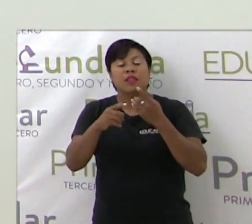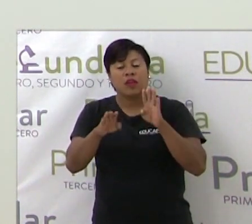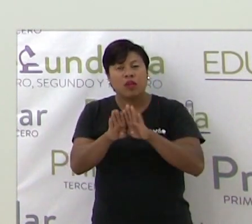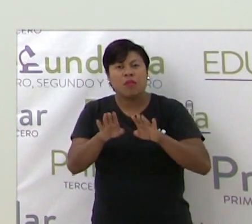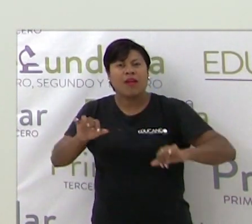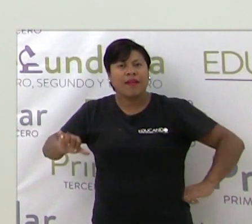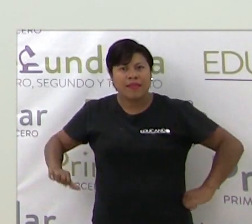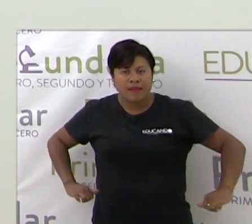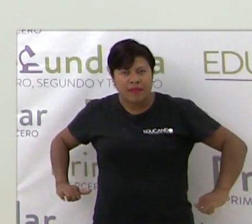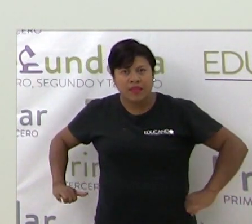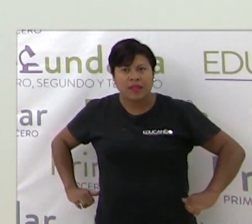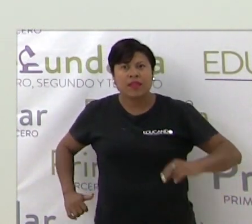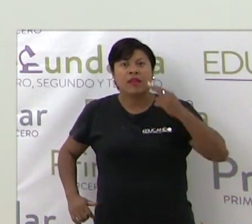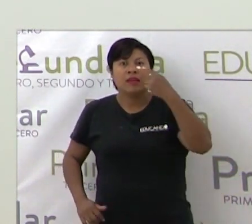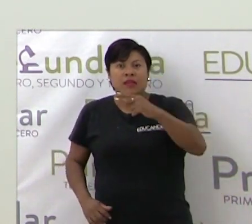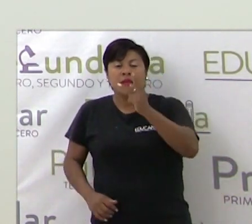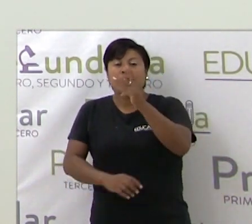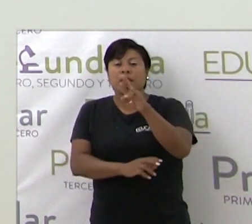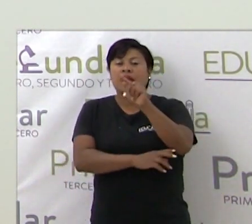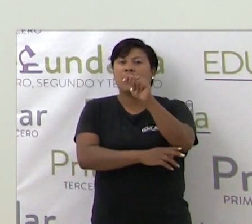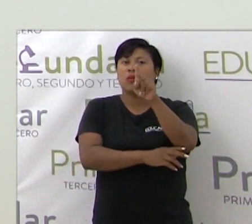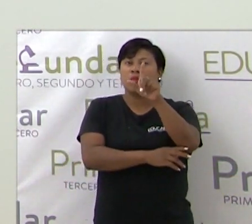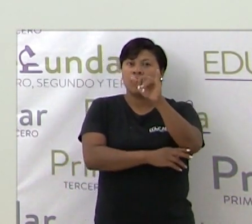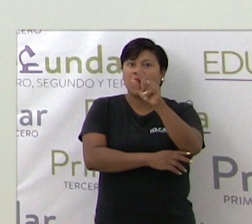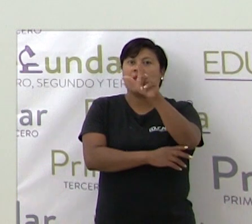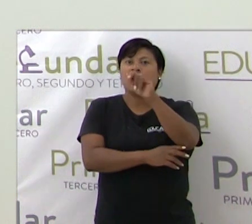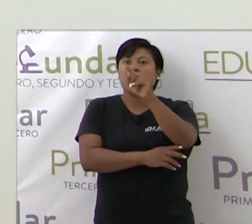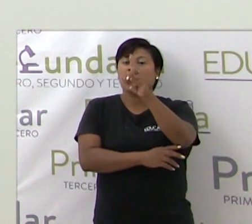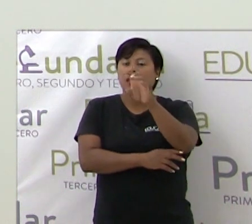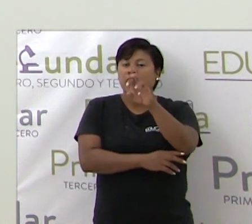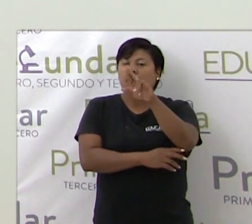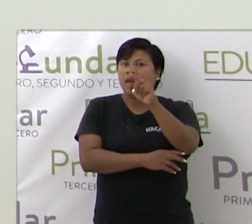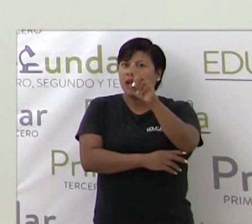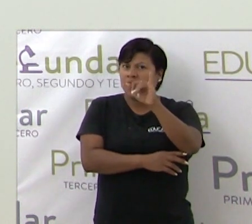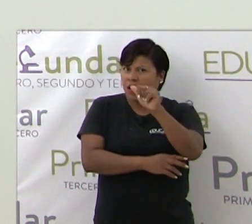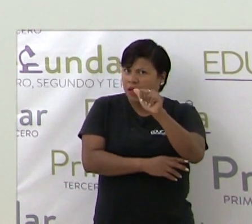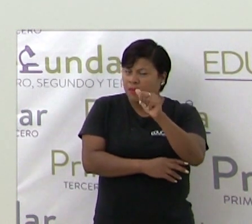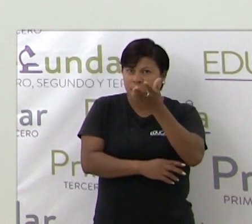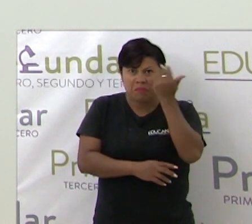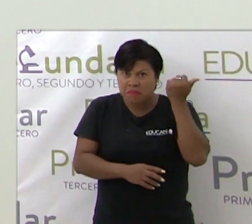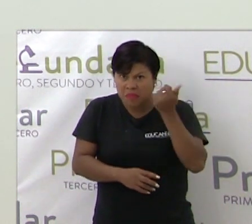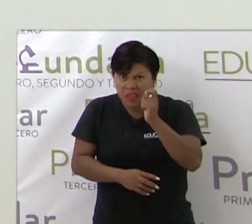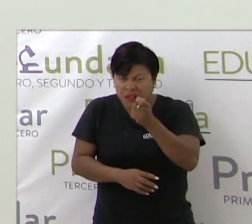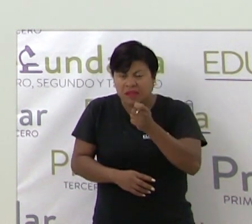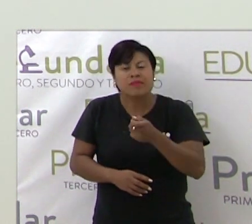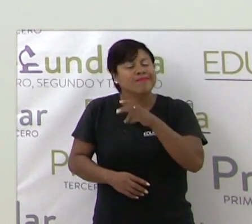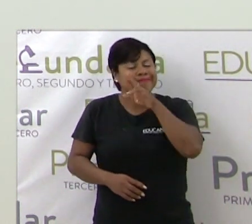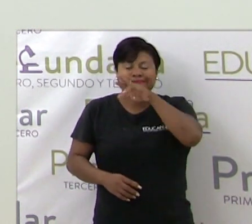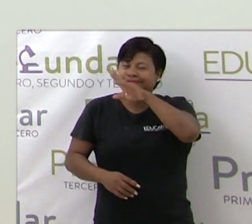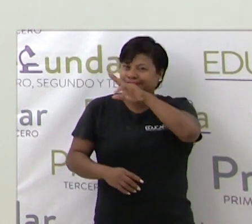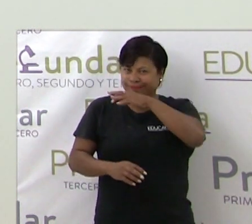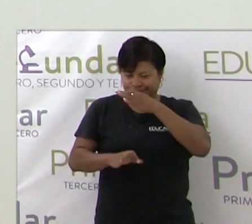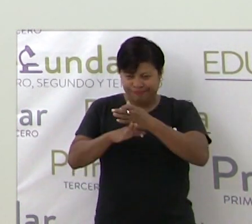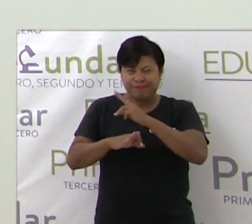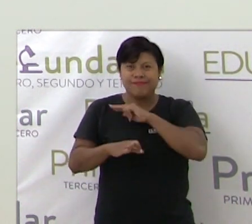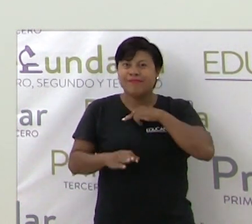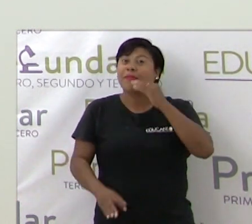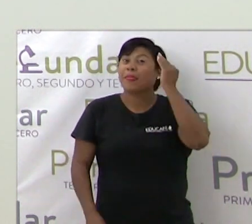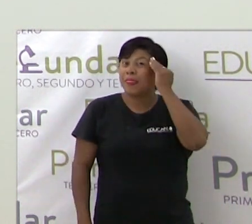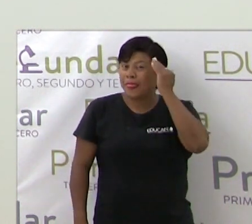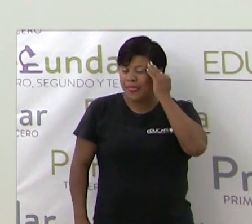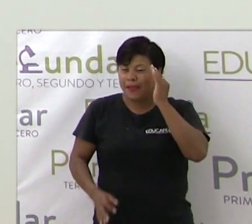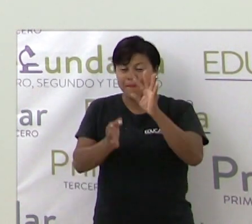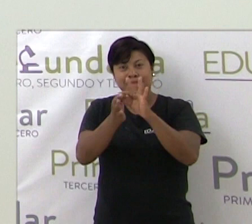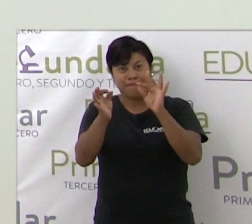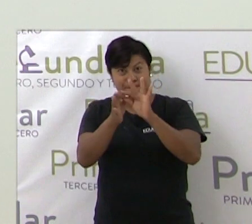que se llama tertulia literaria. Si ustedes no saben de qué se trata, no se preocupen porque el día de hoy vamos a conocerlas.